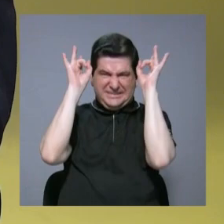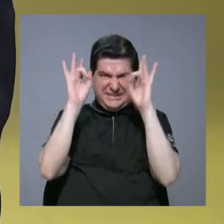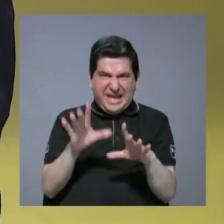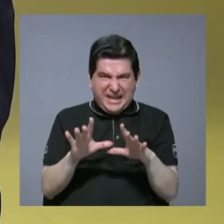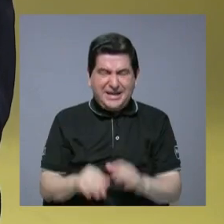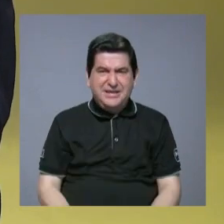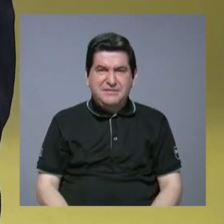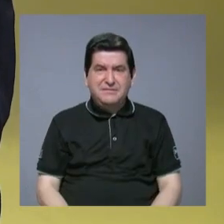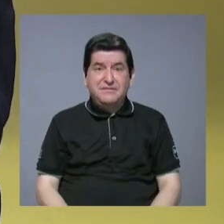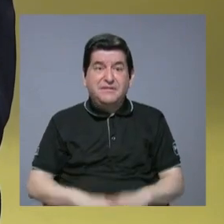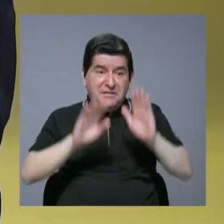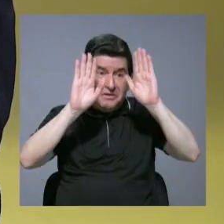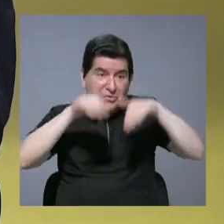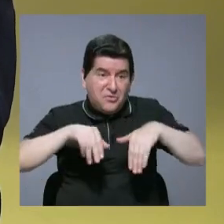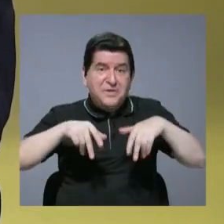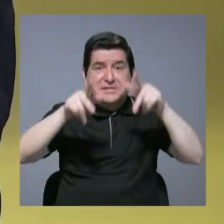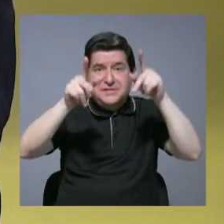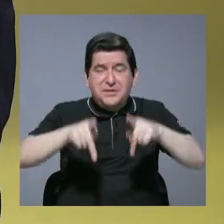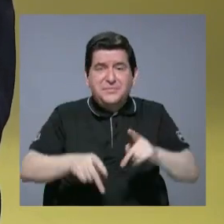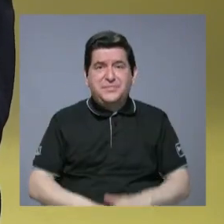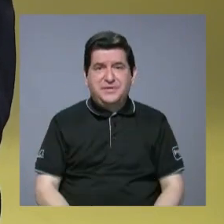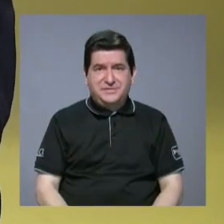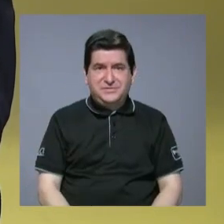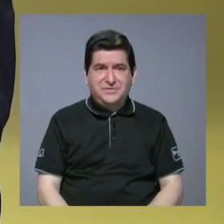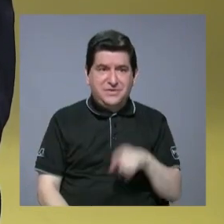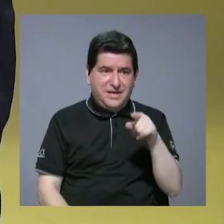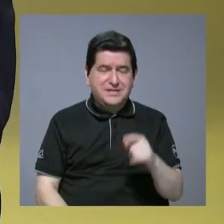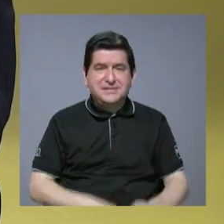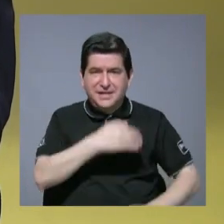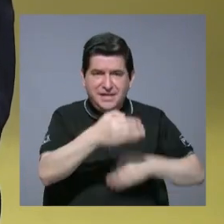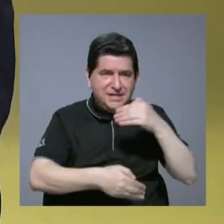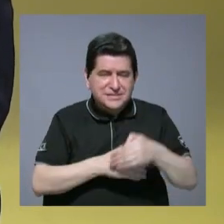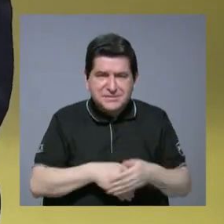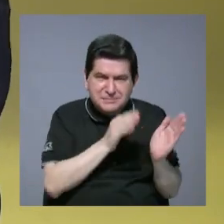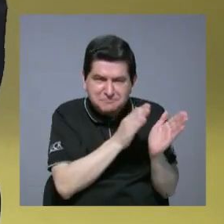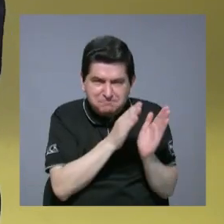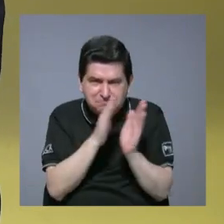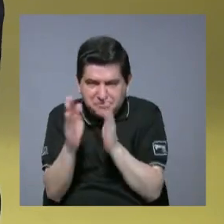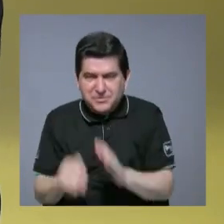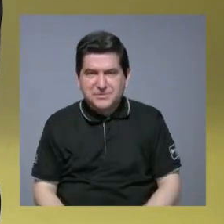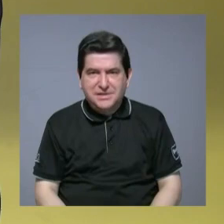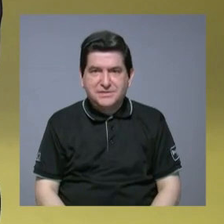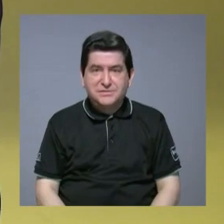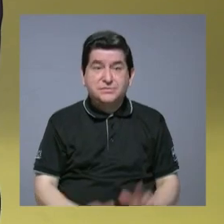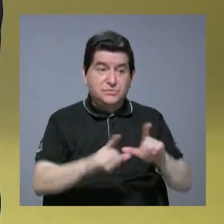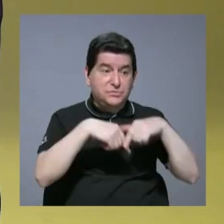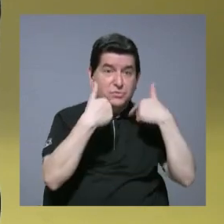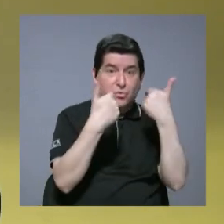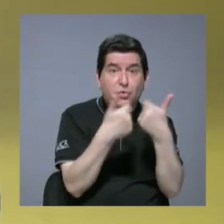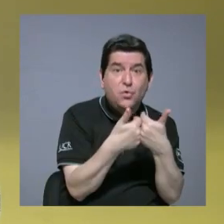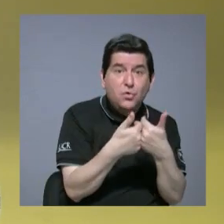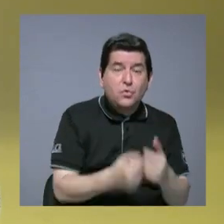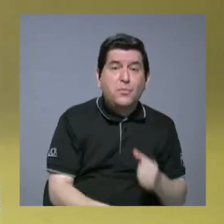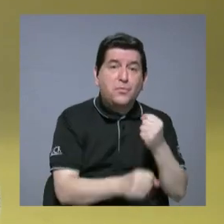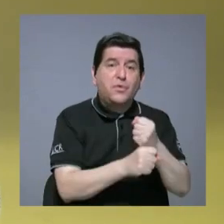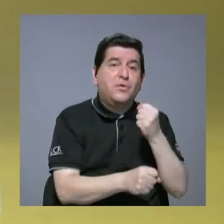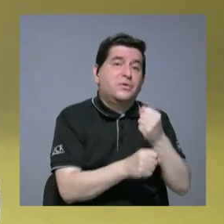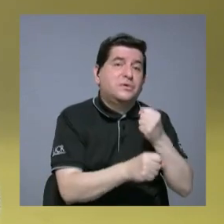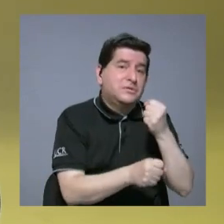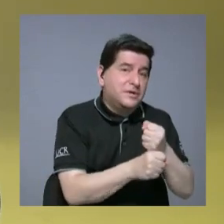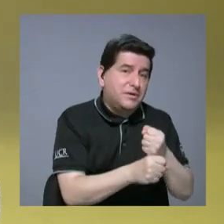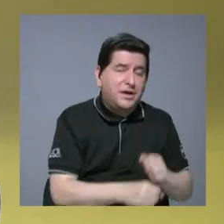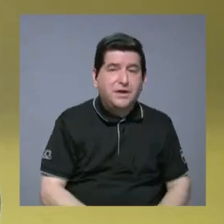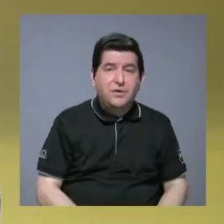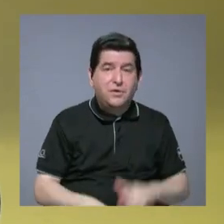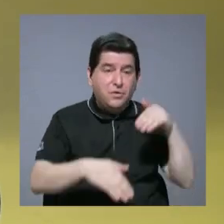que seguían quienes estuvieron implicados en esta conspiración. Desde los sectores, llamémoslos operativos,